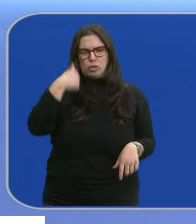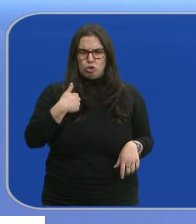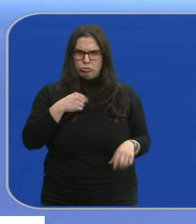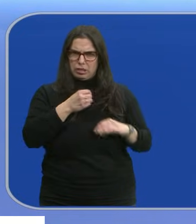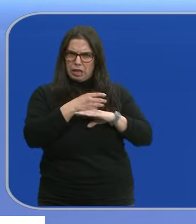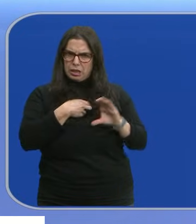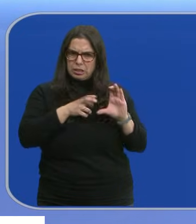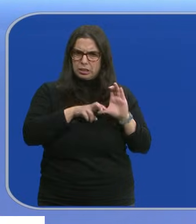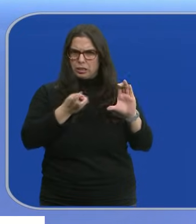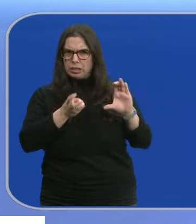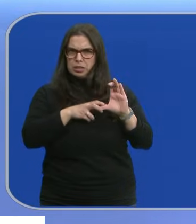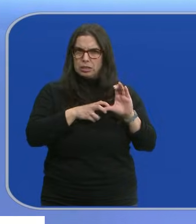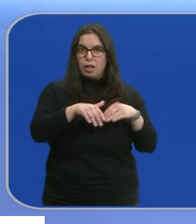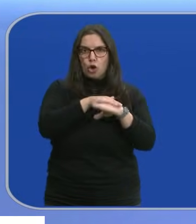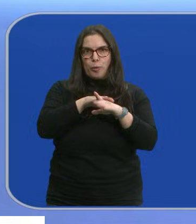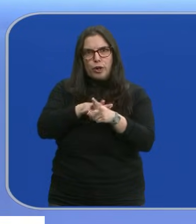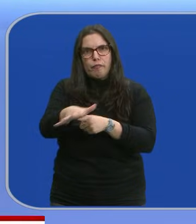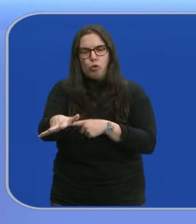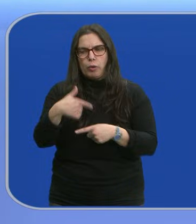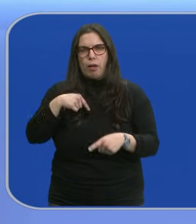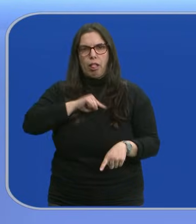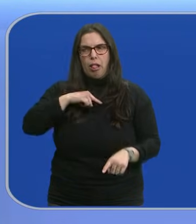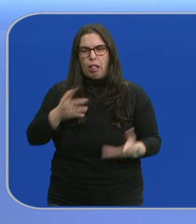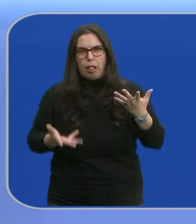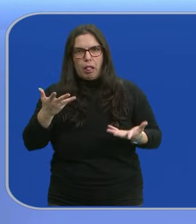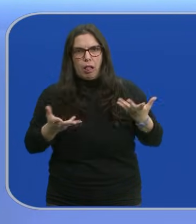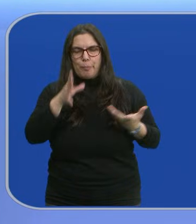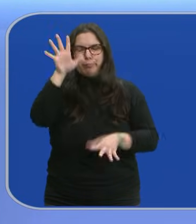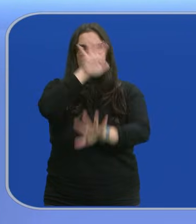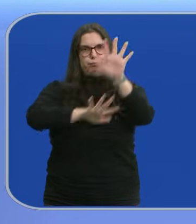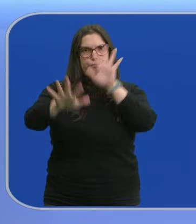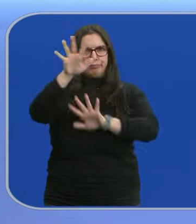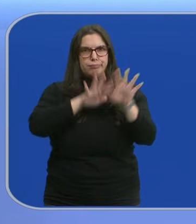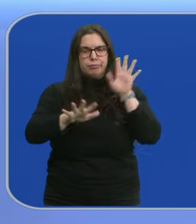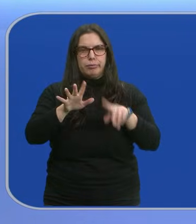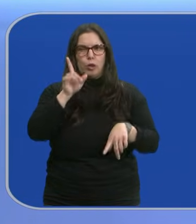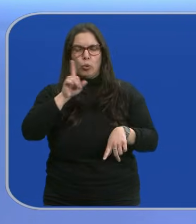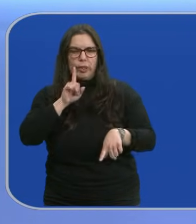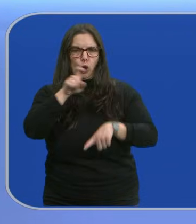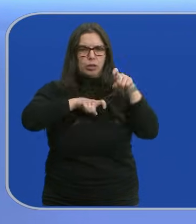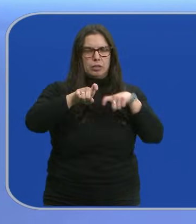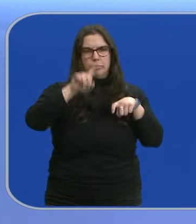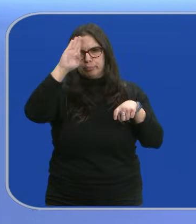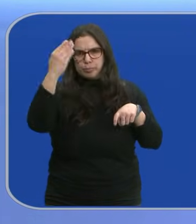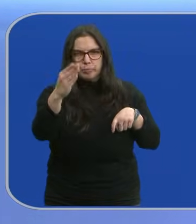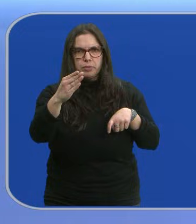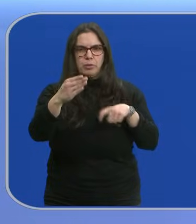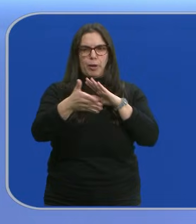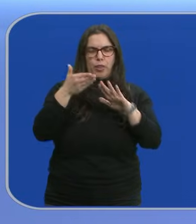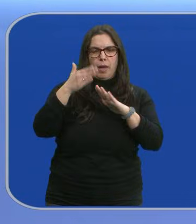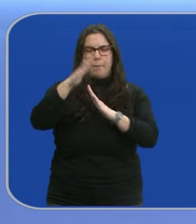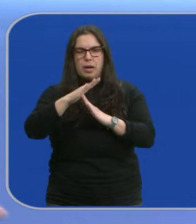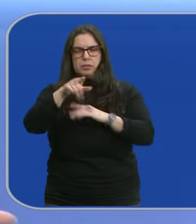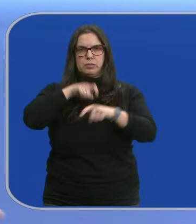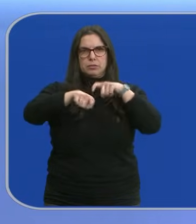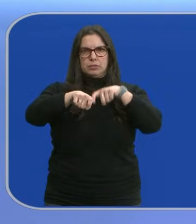tren? El Gobierno ha contribuido a esa sensación de inseguridad, con ese caos de desmentidos, digo, no digo, ahora quito la velocidad, ahora no lo